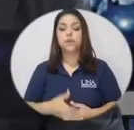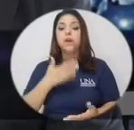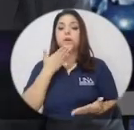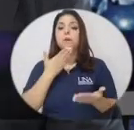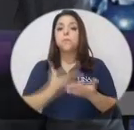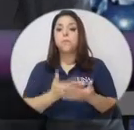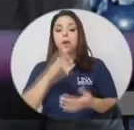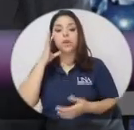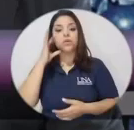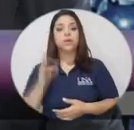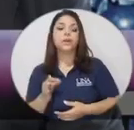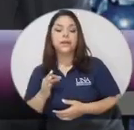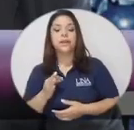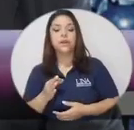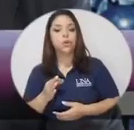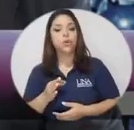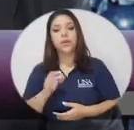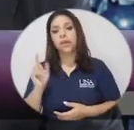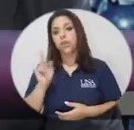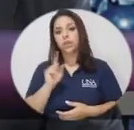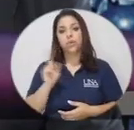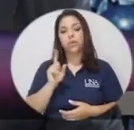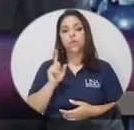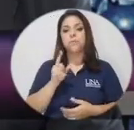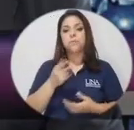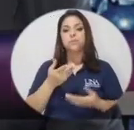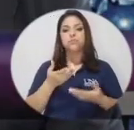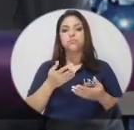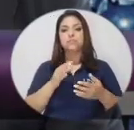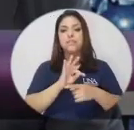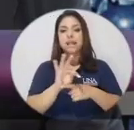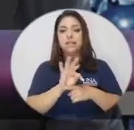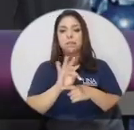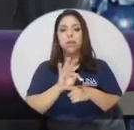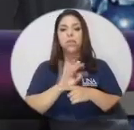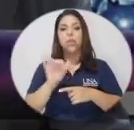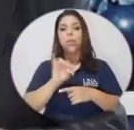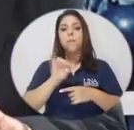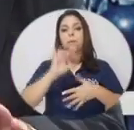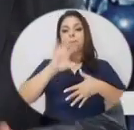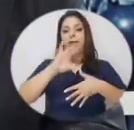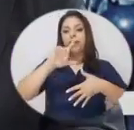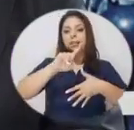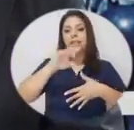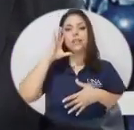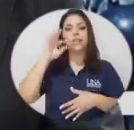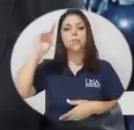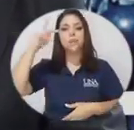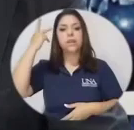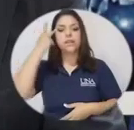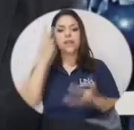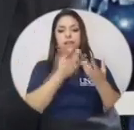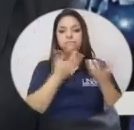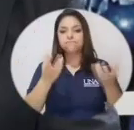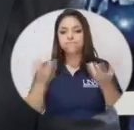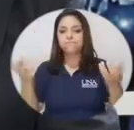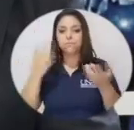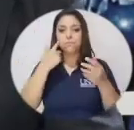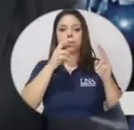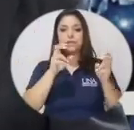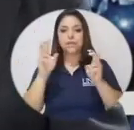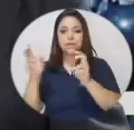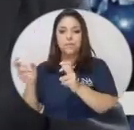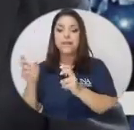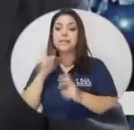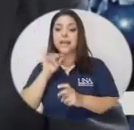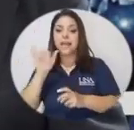que el tratamiento no va a ser como América Latina. Va a ser una política segregada por temas, que ha sido